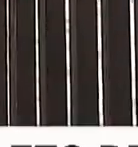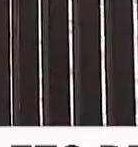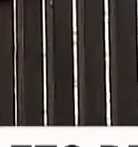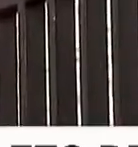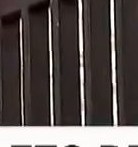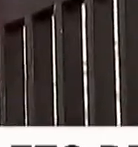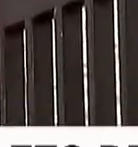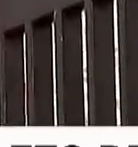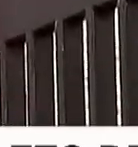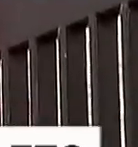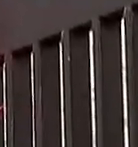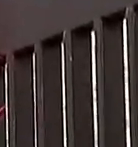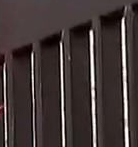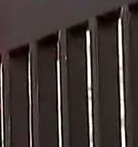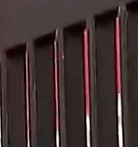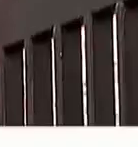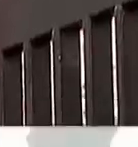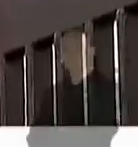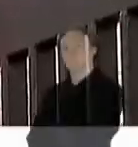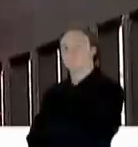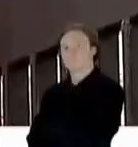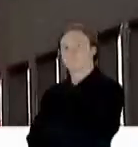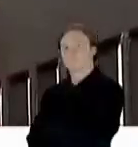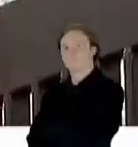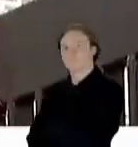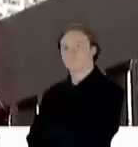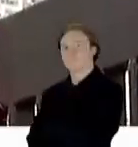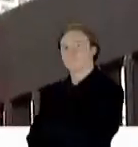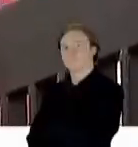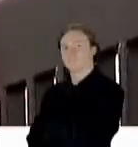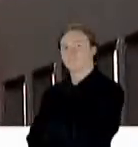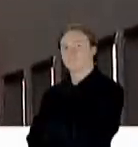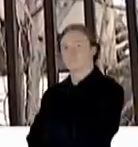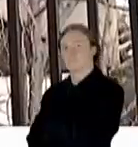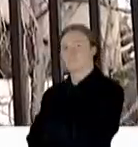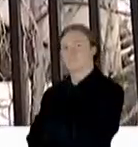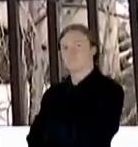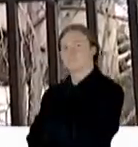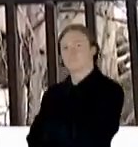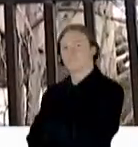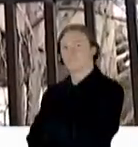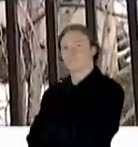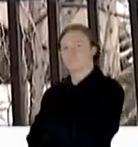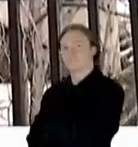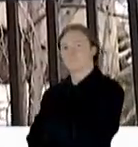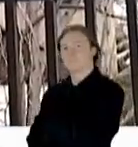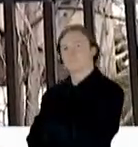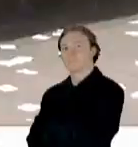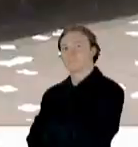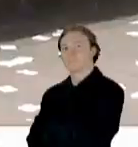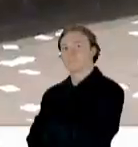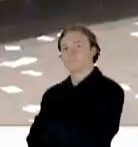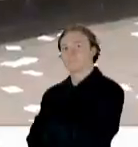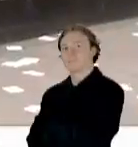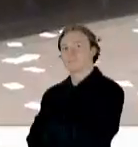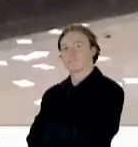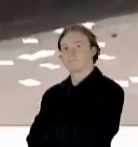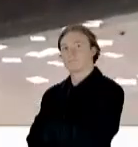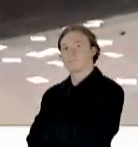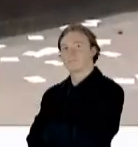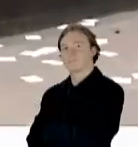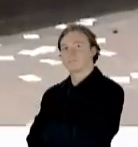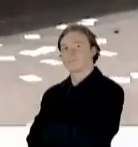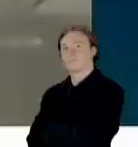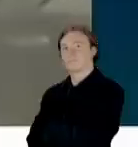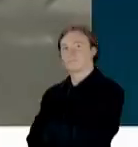llamó a un mochilazo por parte de algunas organizaciones de estudiantes secundarios más radicales, lo cual en Carabineros afirmaron que tienen presente.